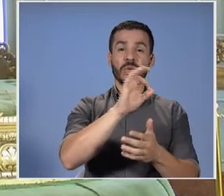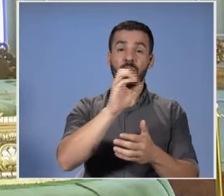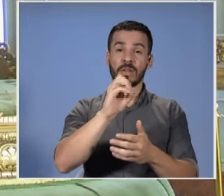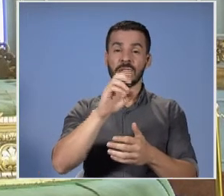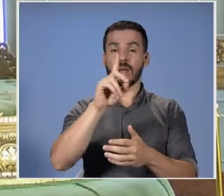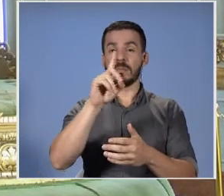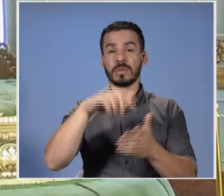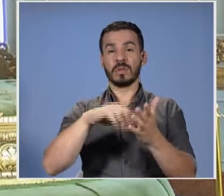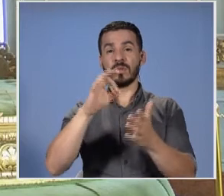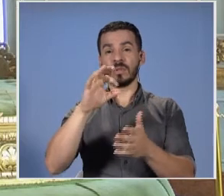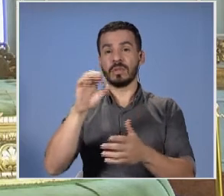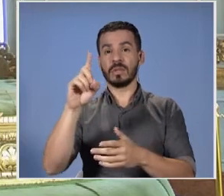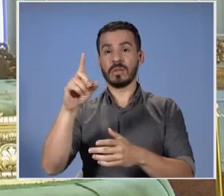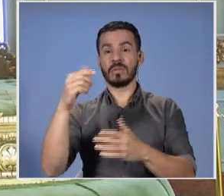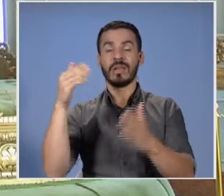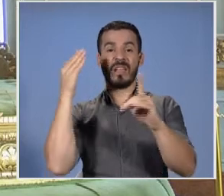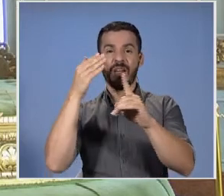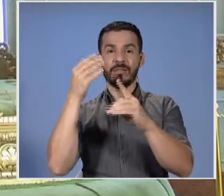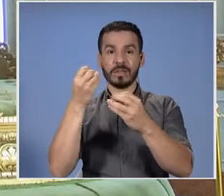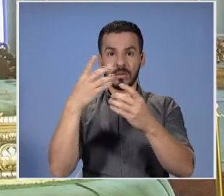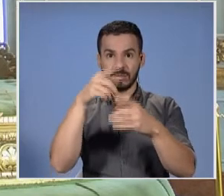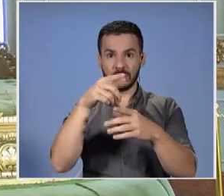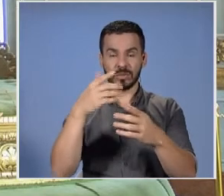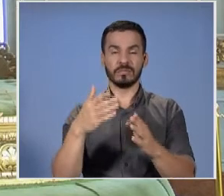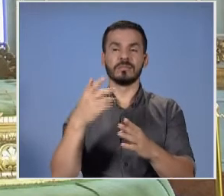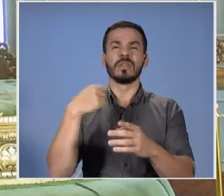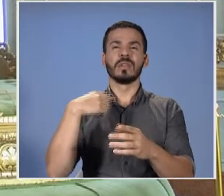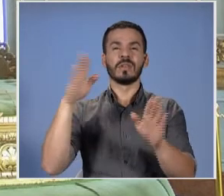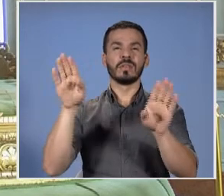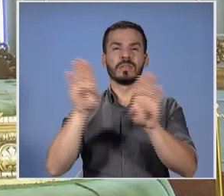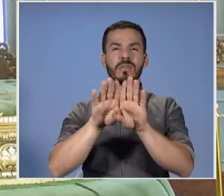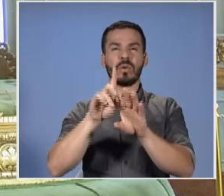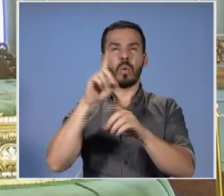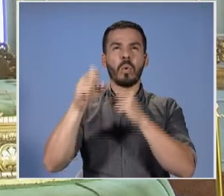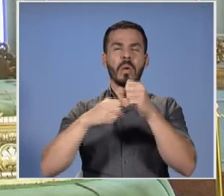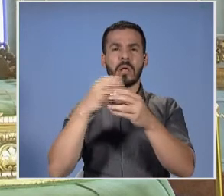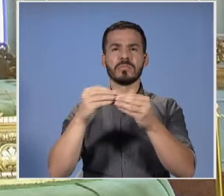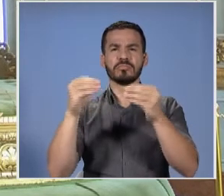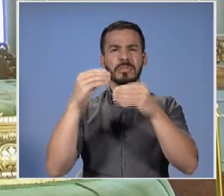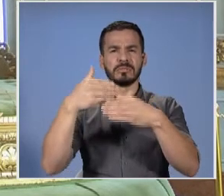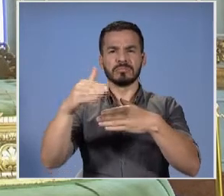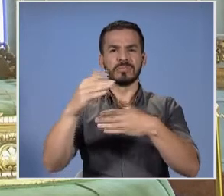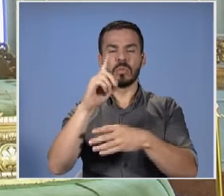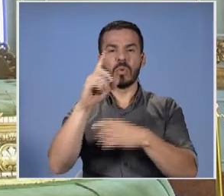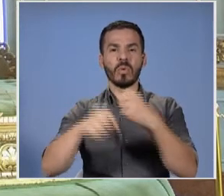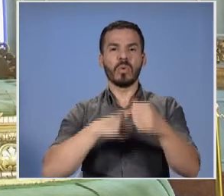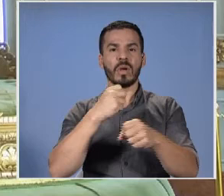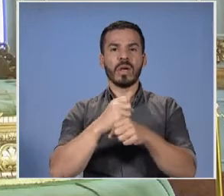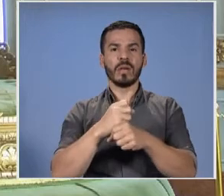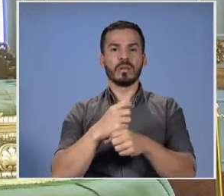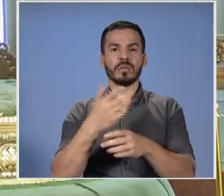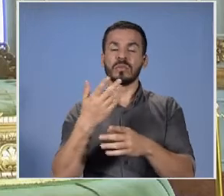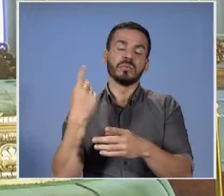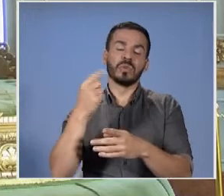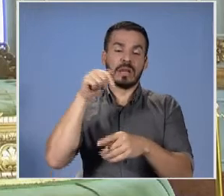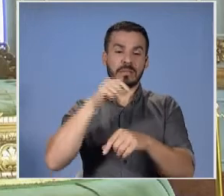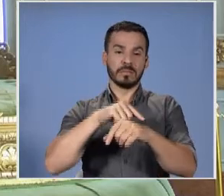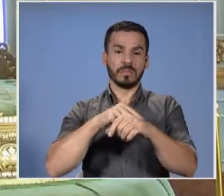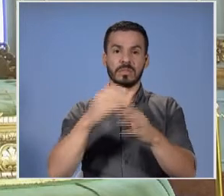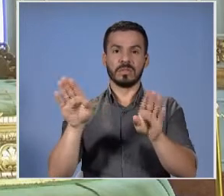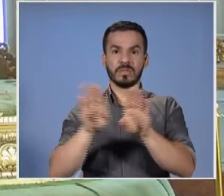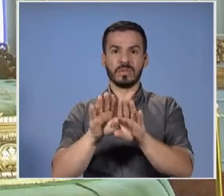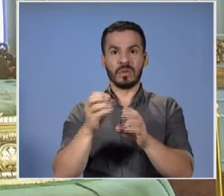1990-1991, que afectaron realmente el edificio y que lo obligaron a cerrar por más de un año. El edificio estuvo cerrado, que es como de las únicas veces que ha estado cerrado el